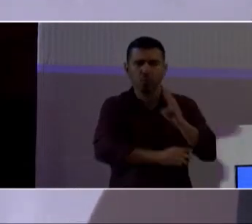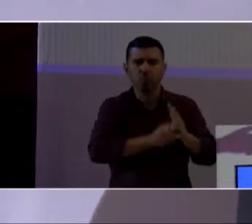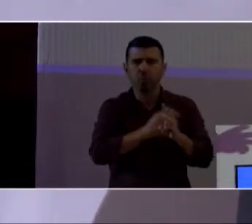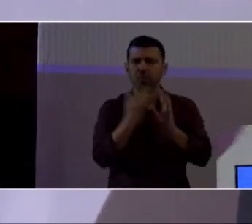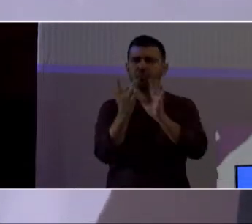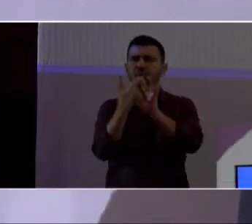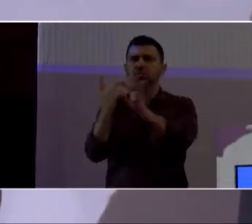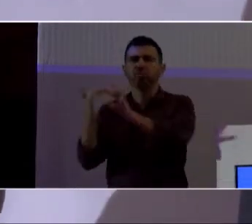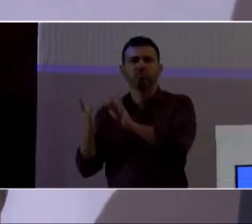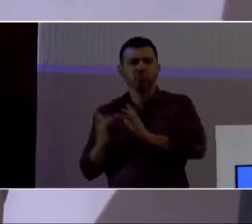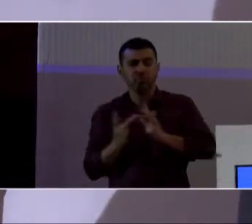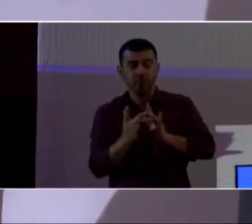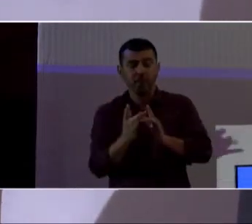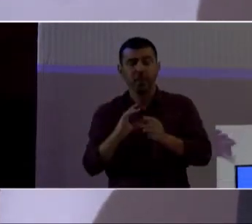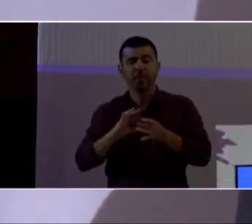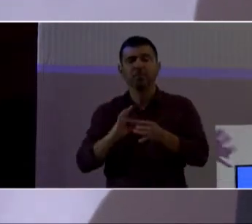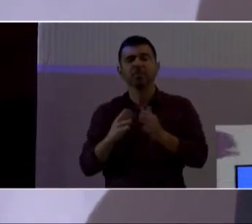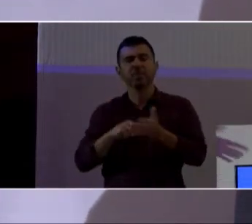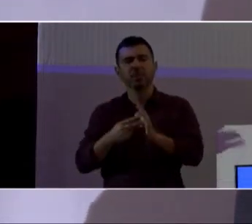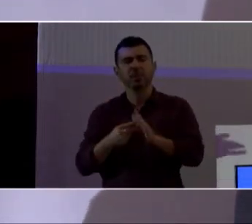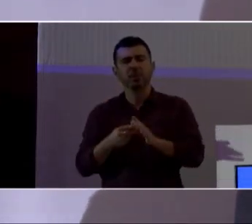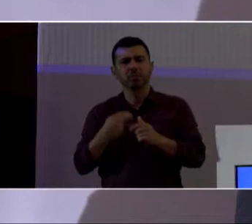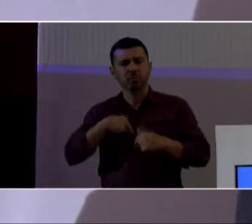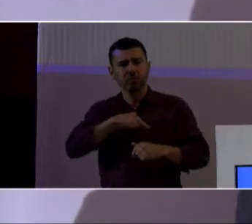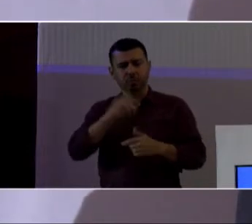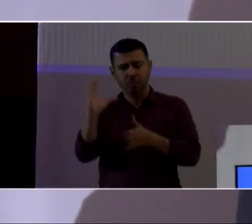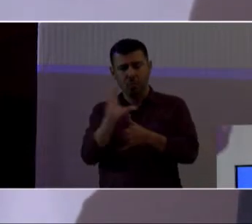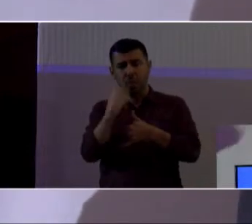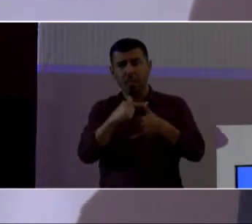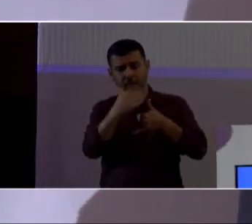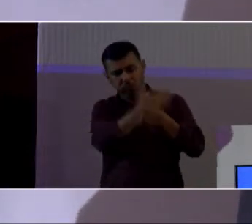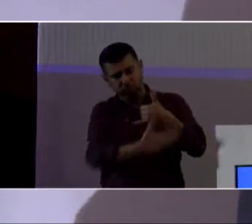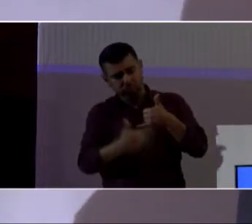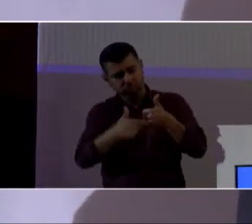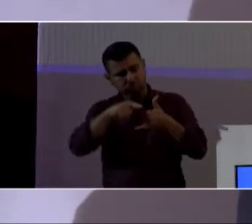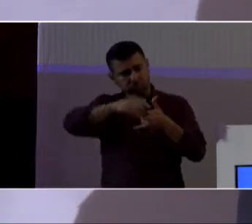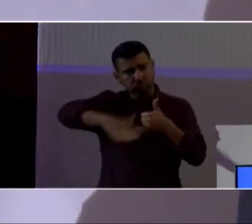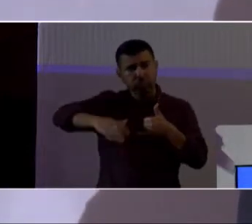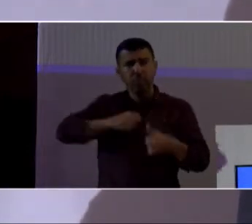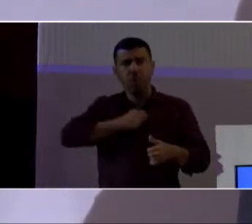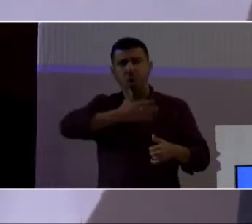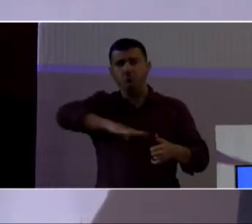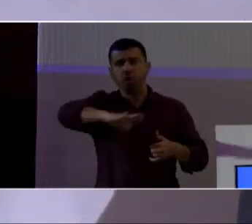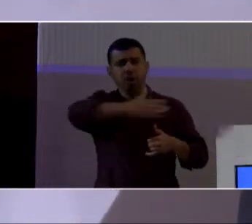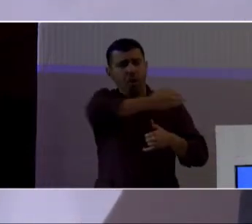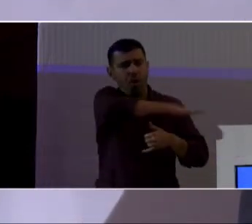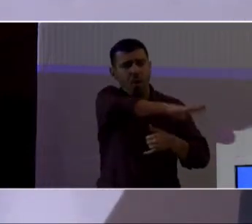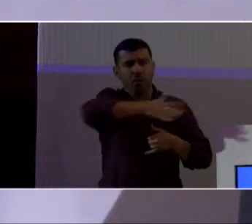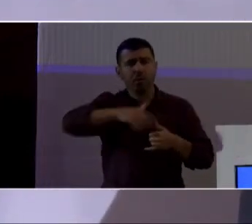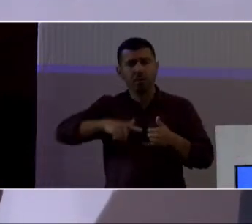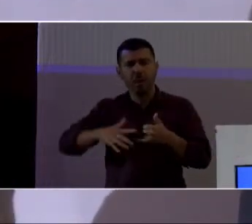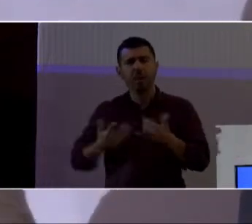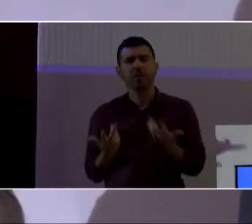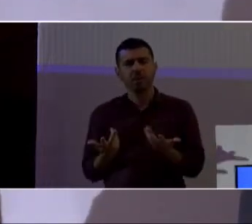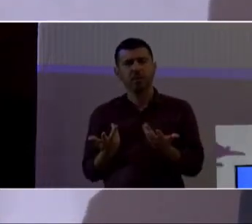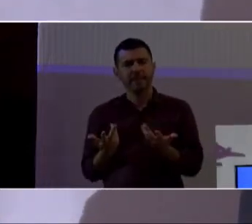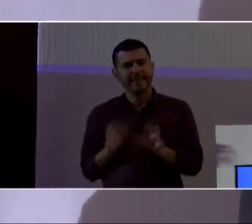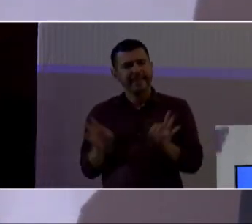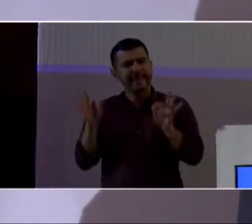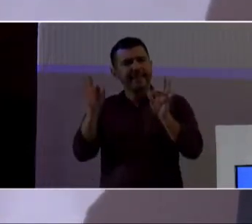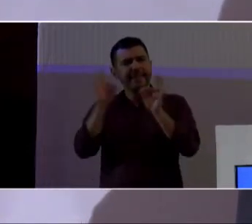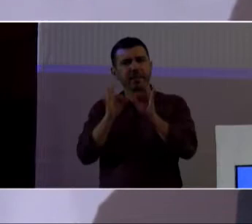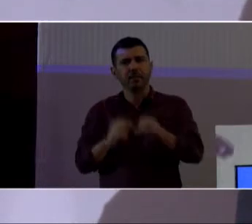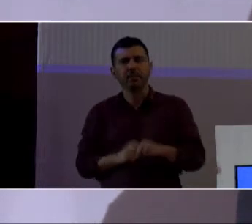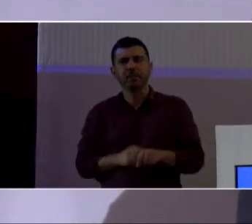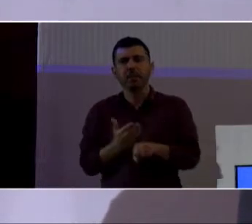en el centro de dos océanos. Dijera que es importante y es muy fundamental para que Colombia en menos de 10 años sea